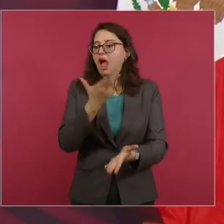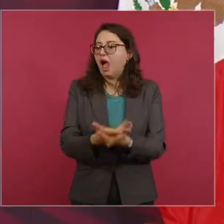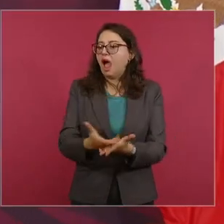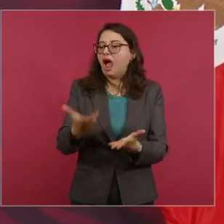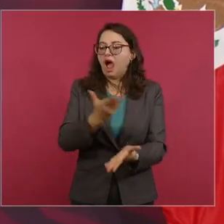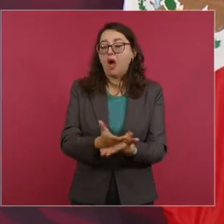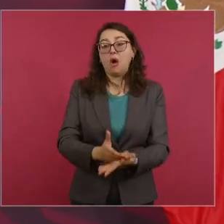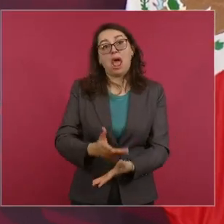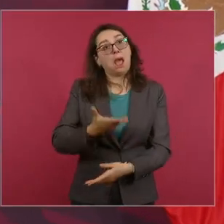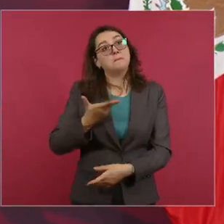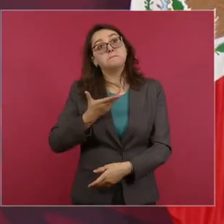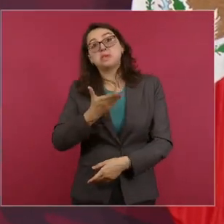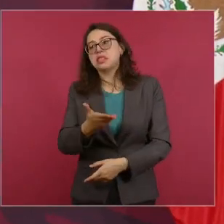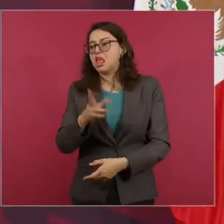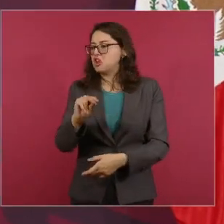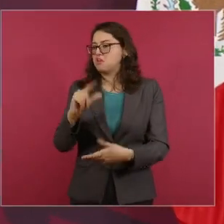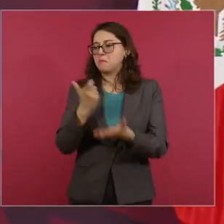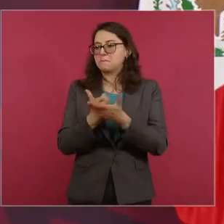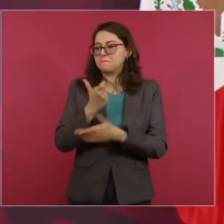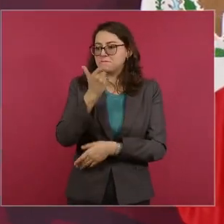aprobaron el Fogaproa